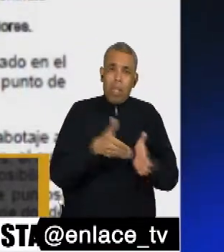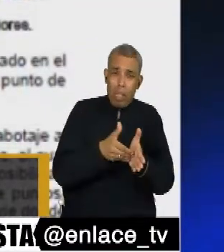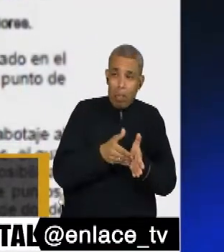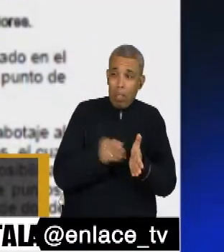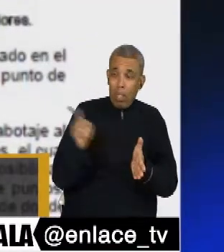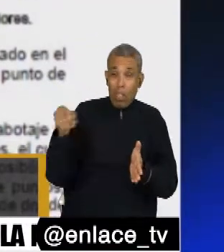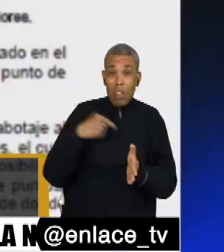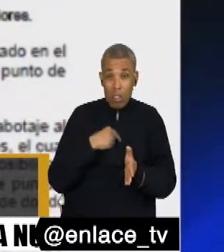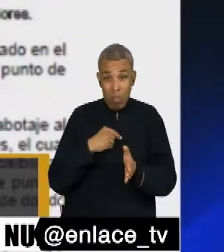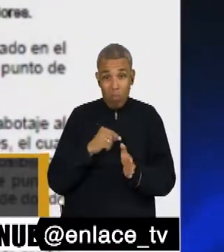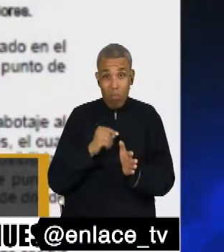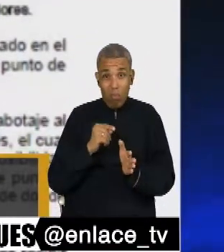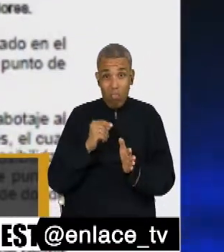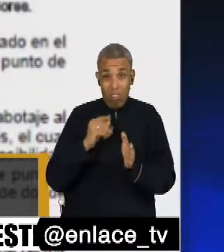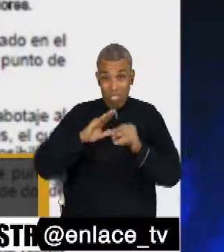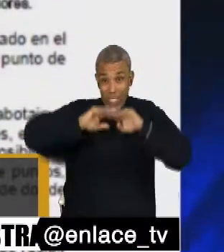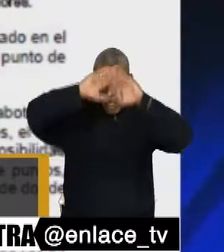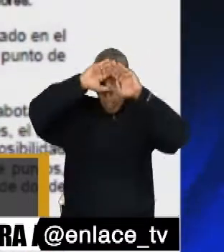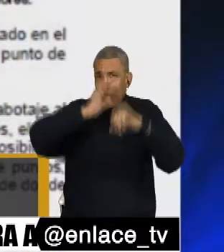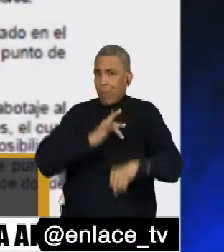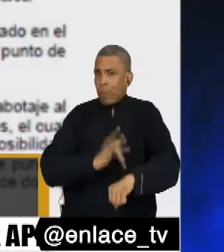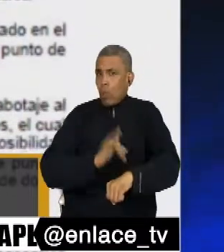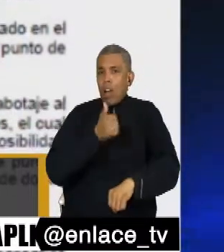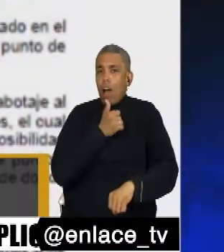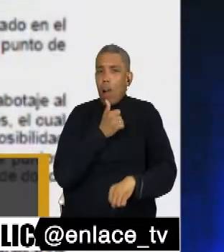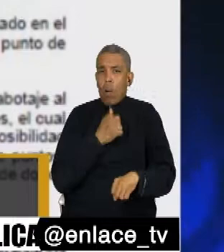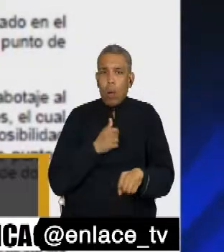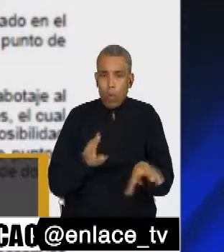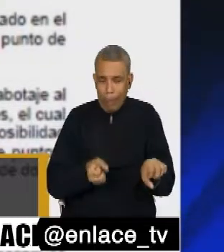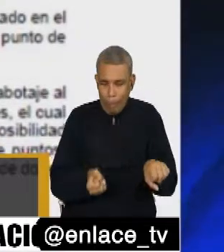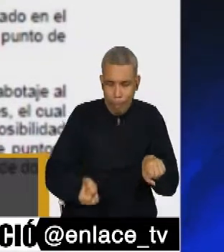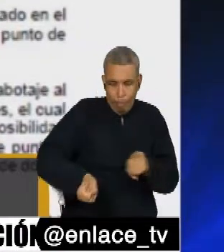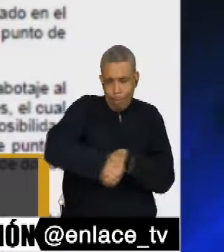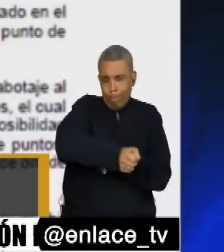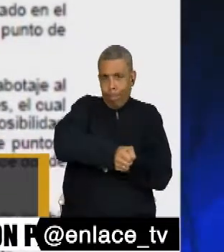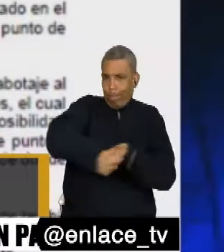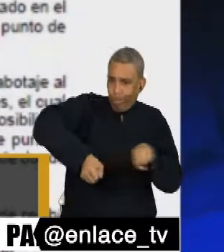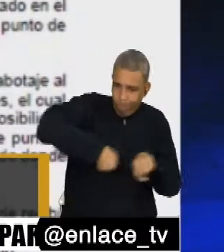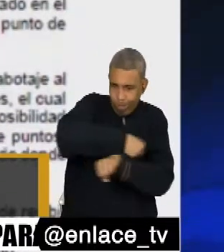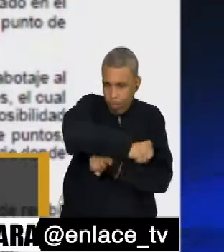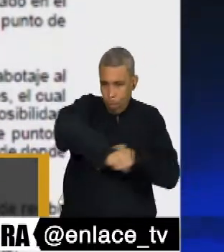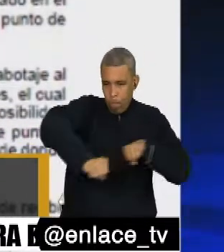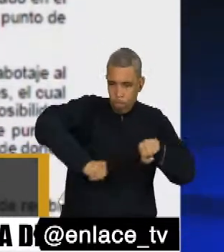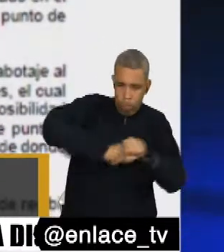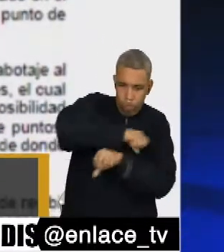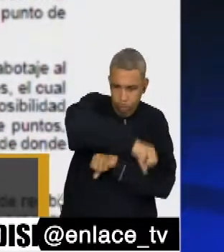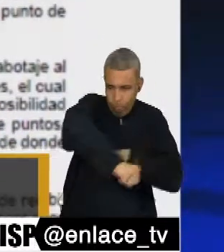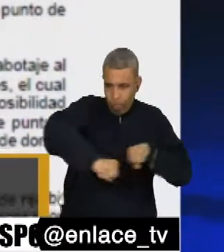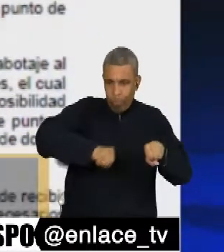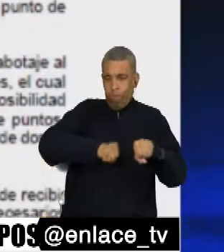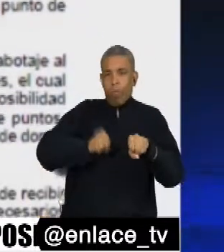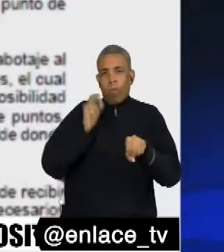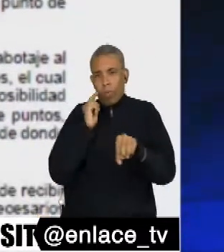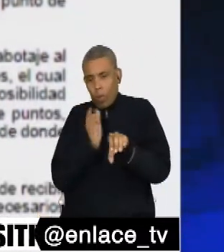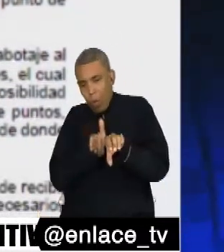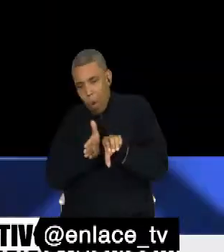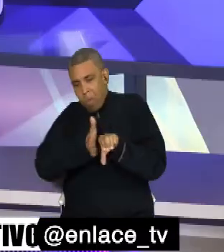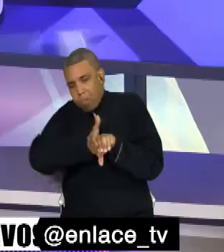agua en las próximas horas por la imposibilidad de ingresar los insumos necesarios para el tratamiento del líquido en el acueducto veredal de ese